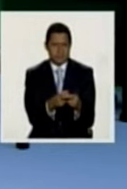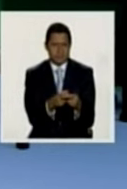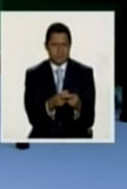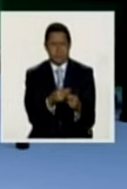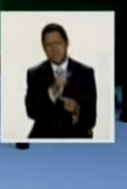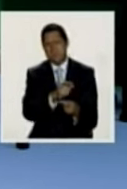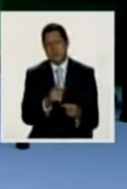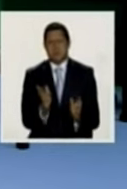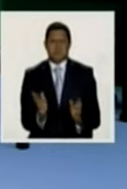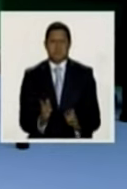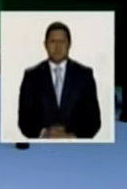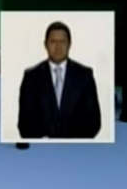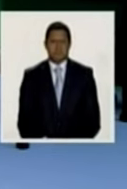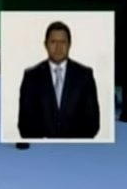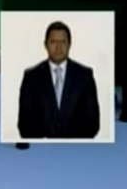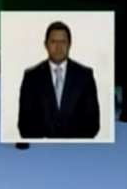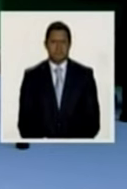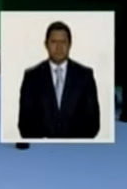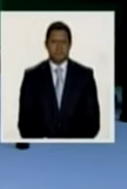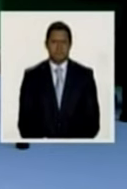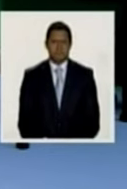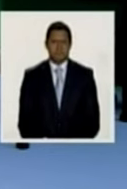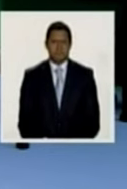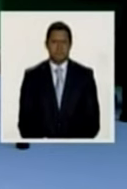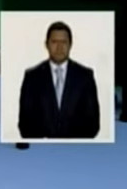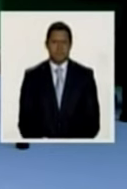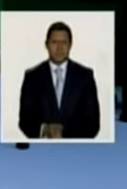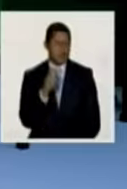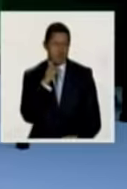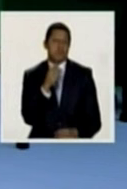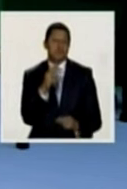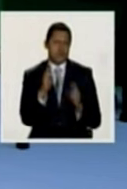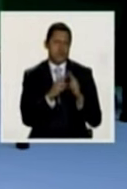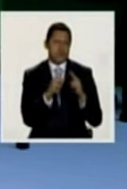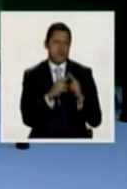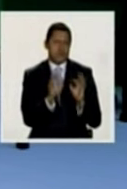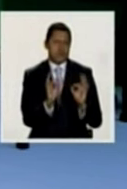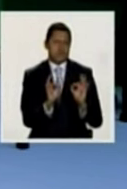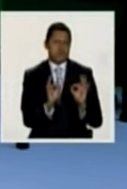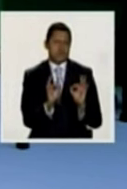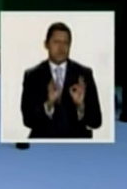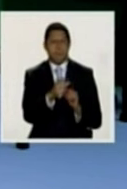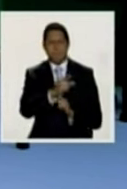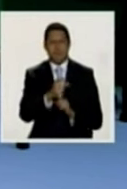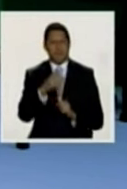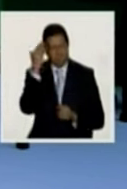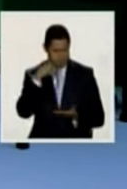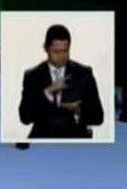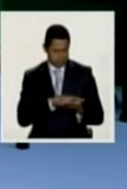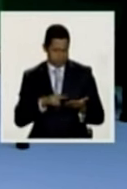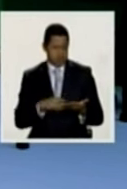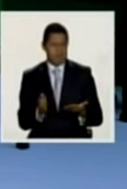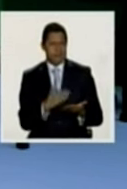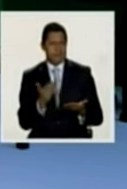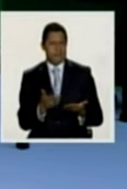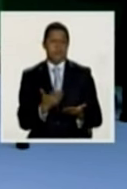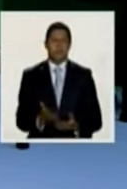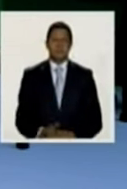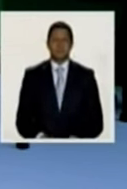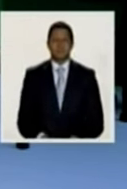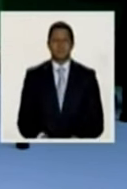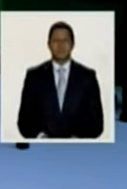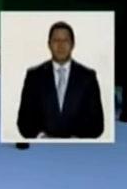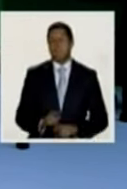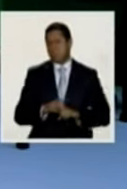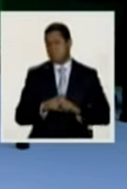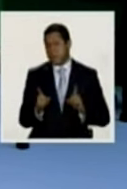de personas, valga la expresión, de conocedores, de gente que ya había leído sus libros y